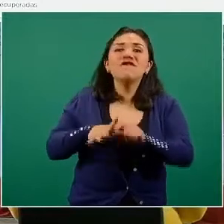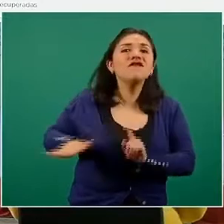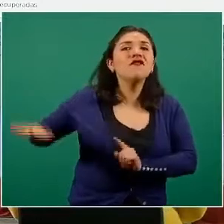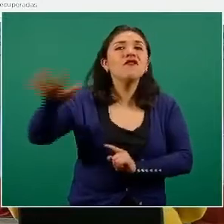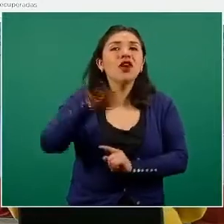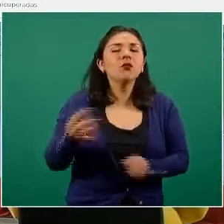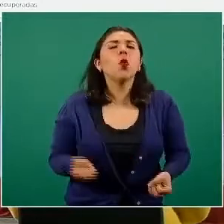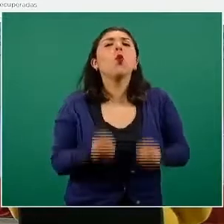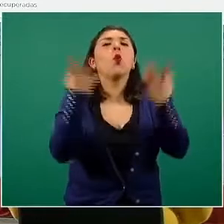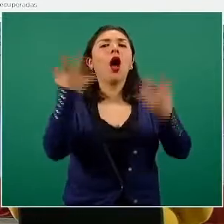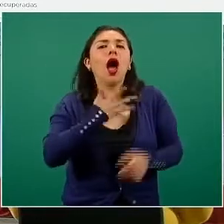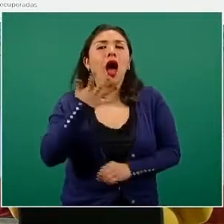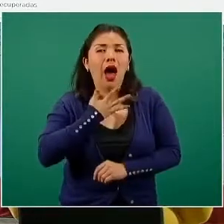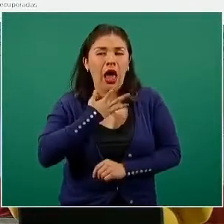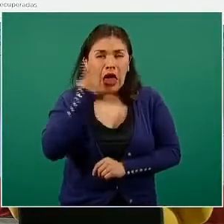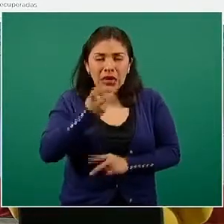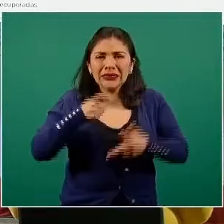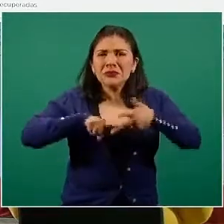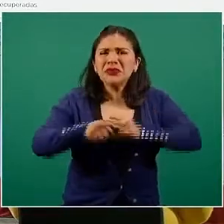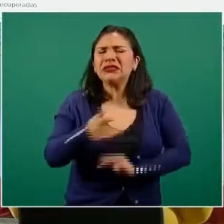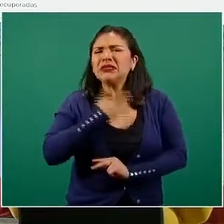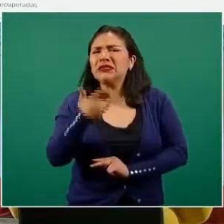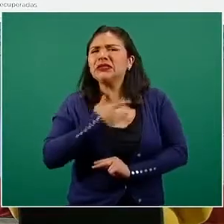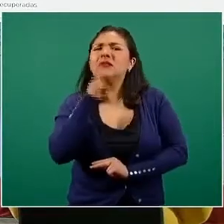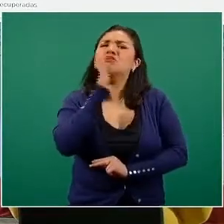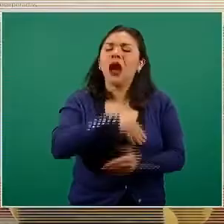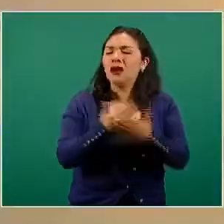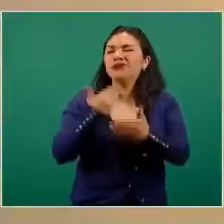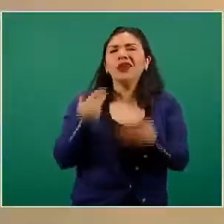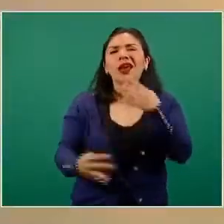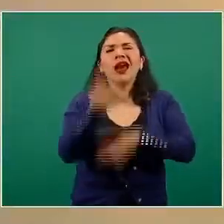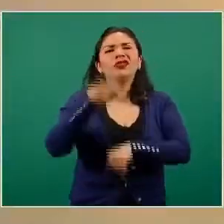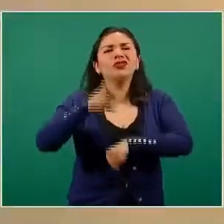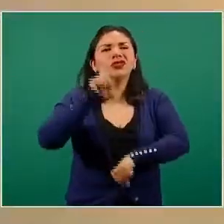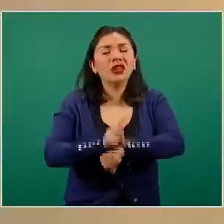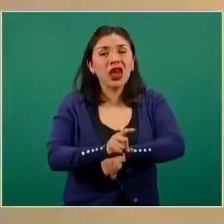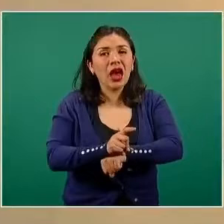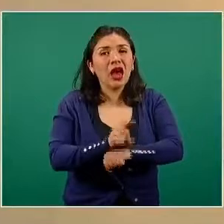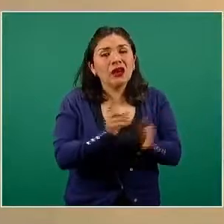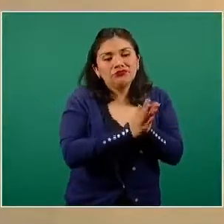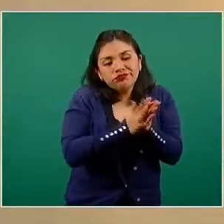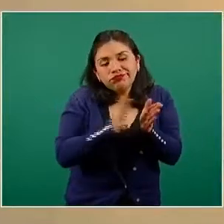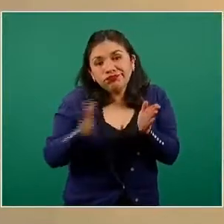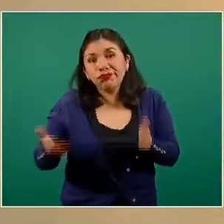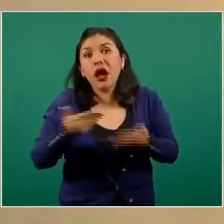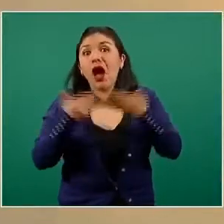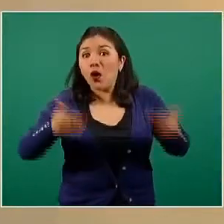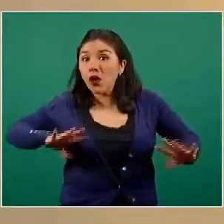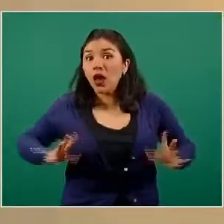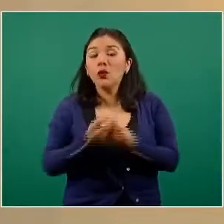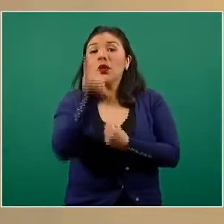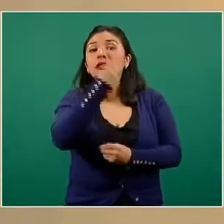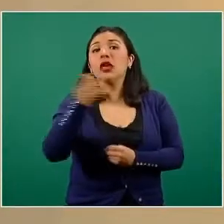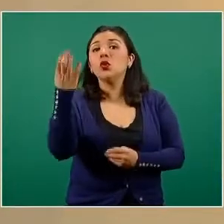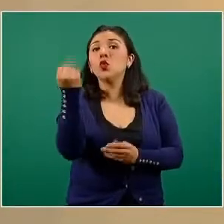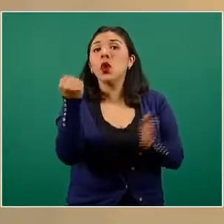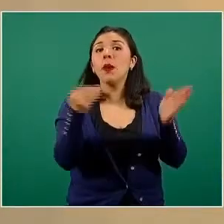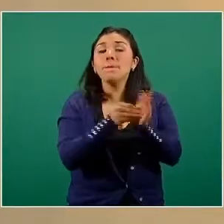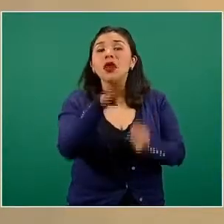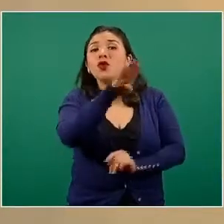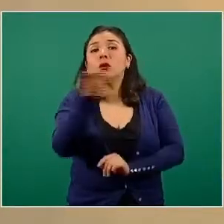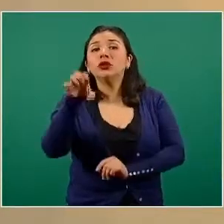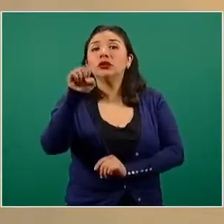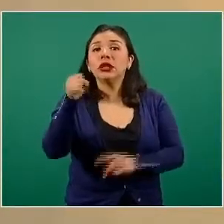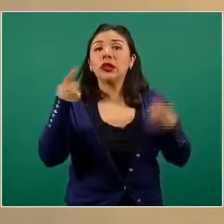son estas personas que iniciaron síntomas en los últimos 14 días y que son, el total ahora son